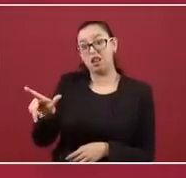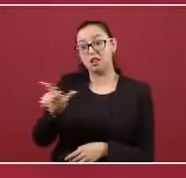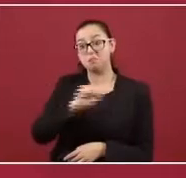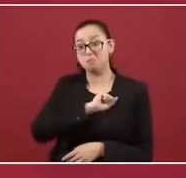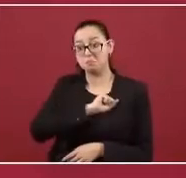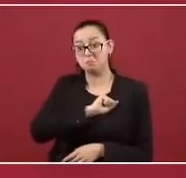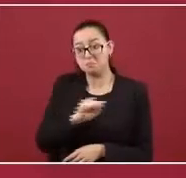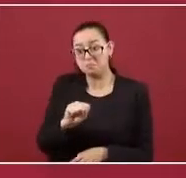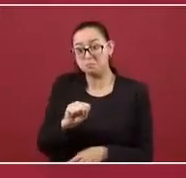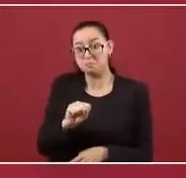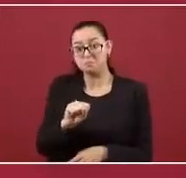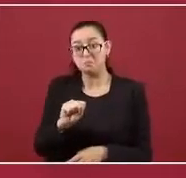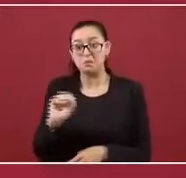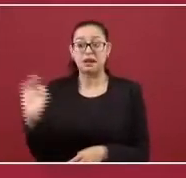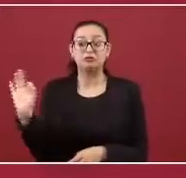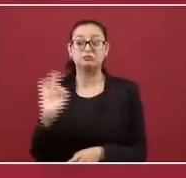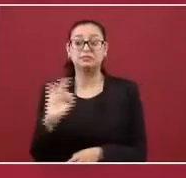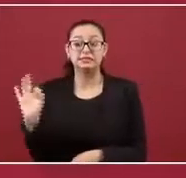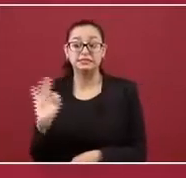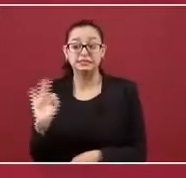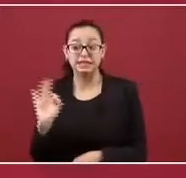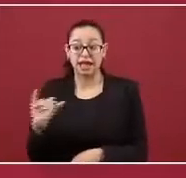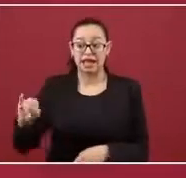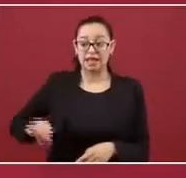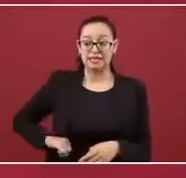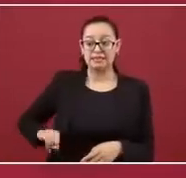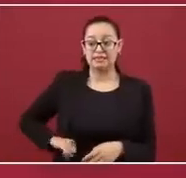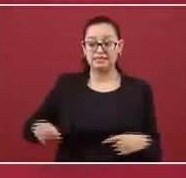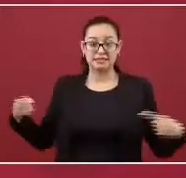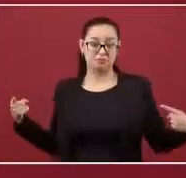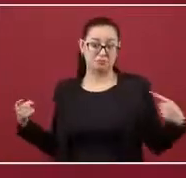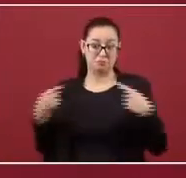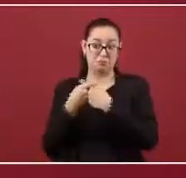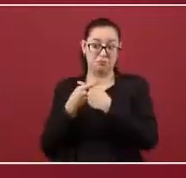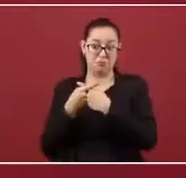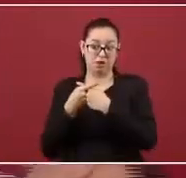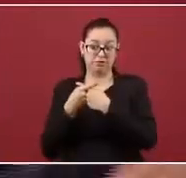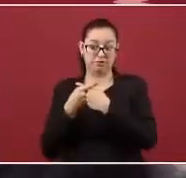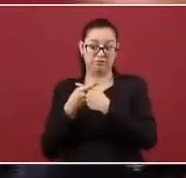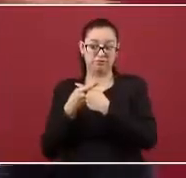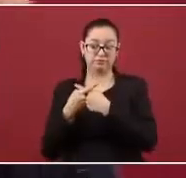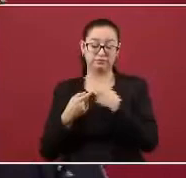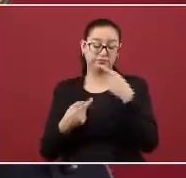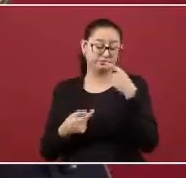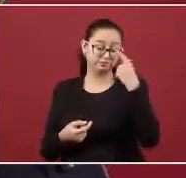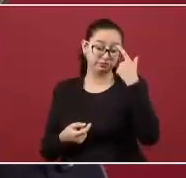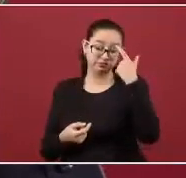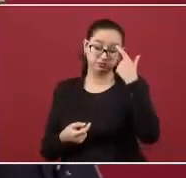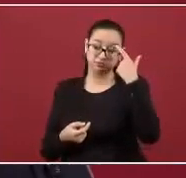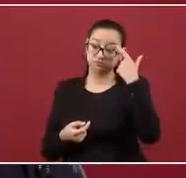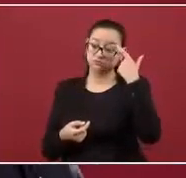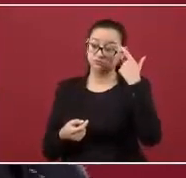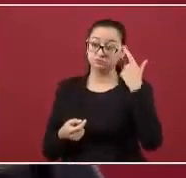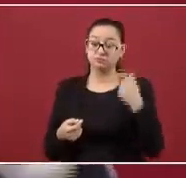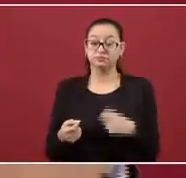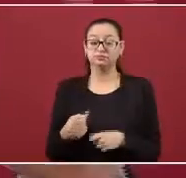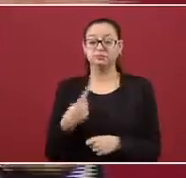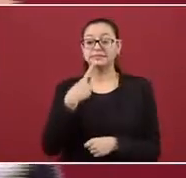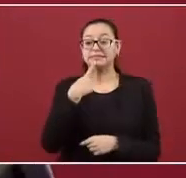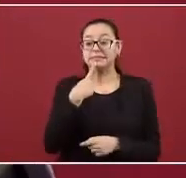de conflicto de intereses, las denuncias